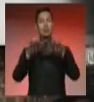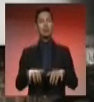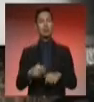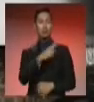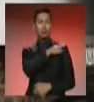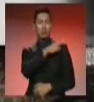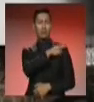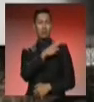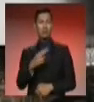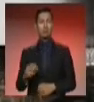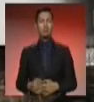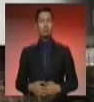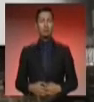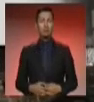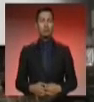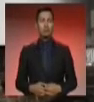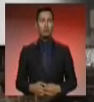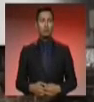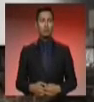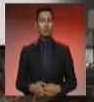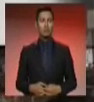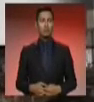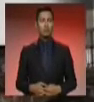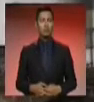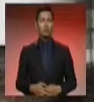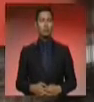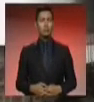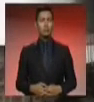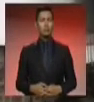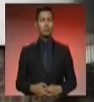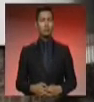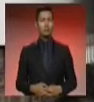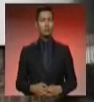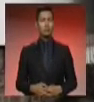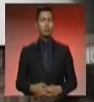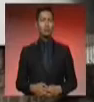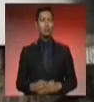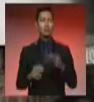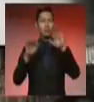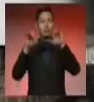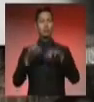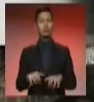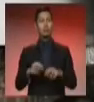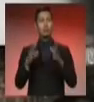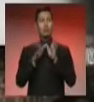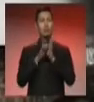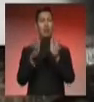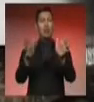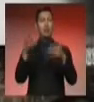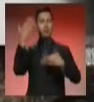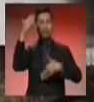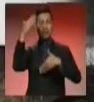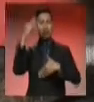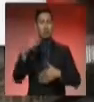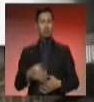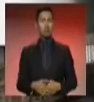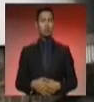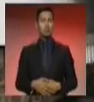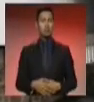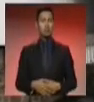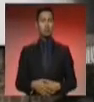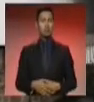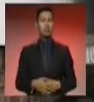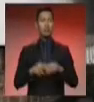de Educación Superior, Ciencia, Tecnología e Innovación, Eduardo Mangas, Secretaria General de la Presidencia,